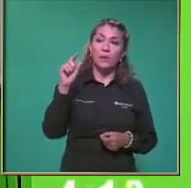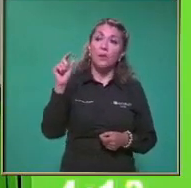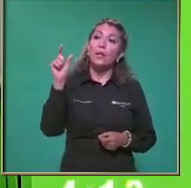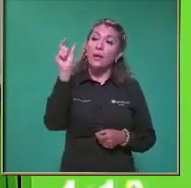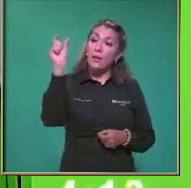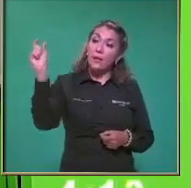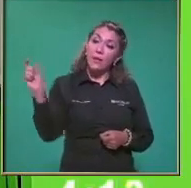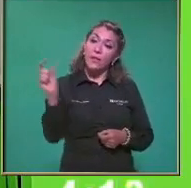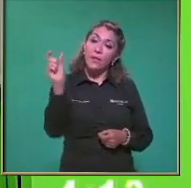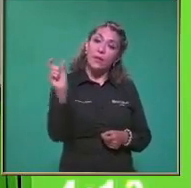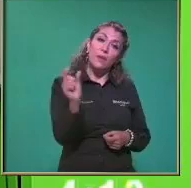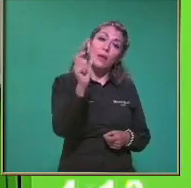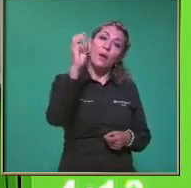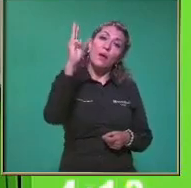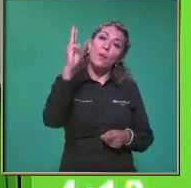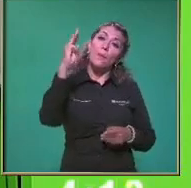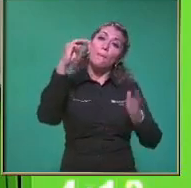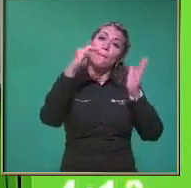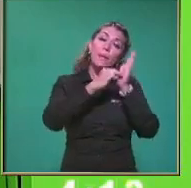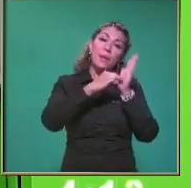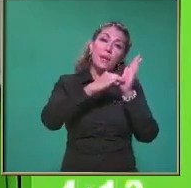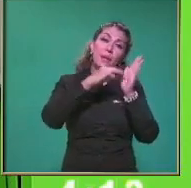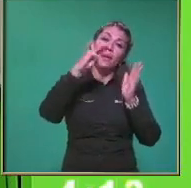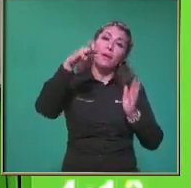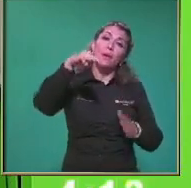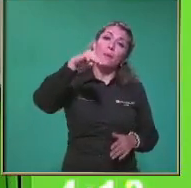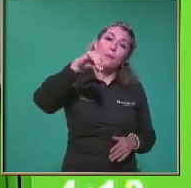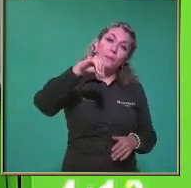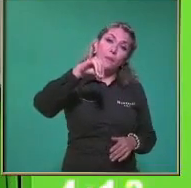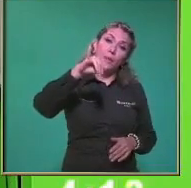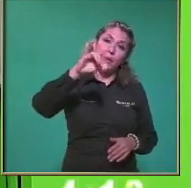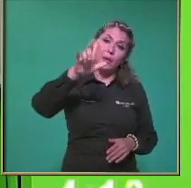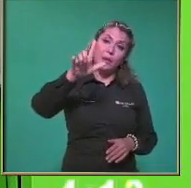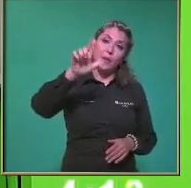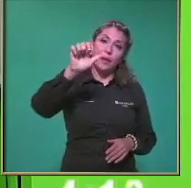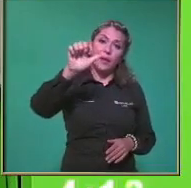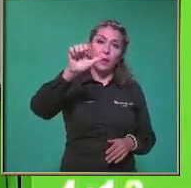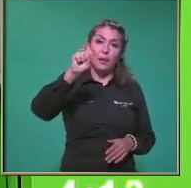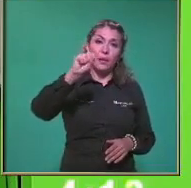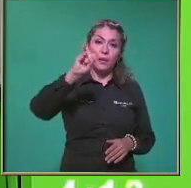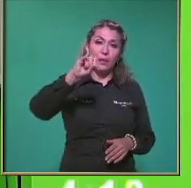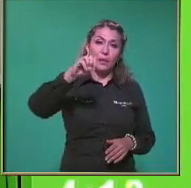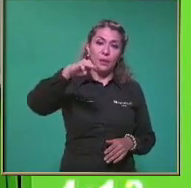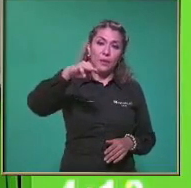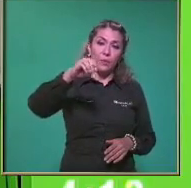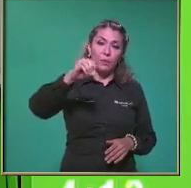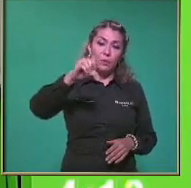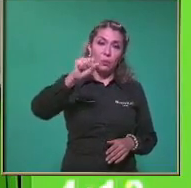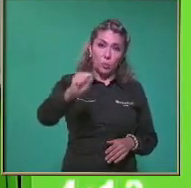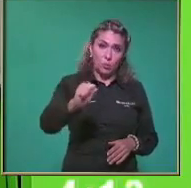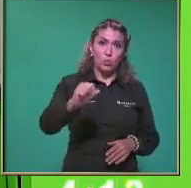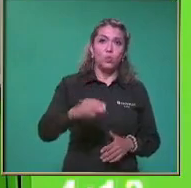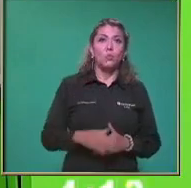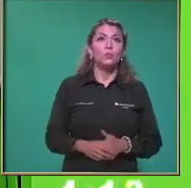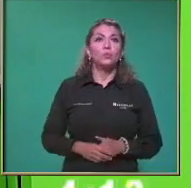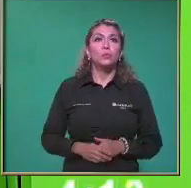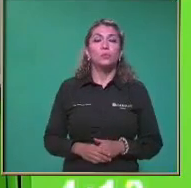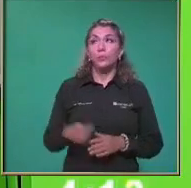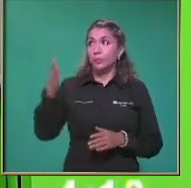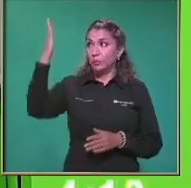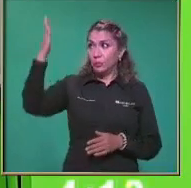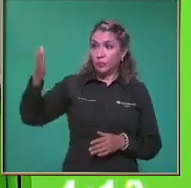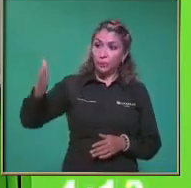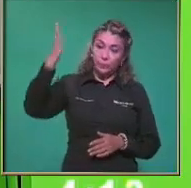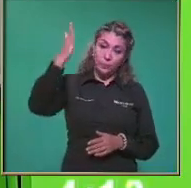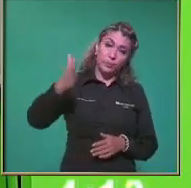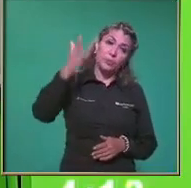centésimos, milésimos. Transformamos todas a milésimos. Muy bien. Entonces, la cantidad más pequeña en estas que tengo yo aquí, que